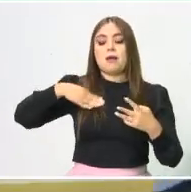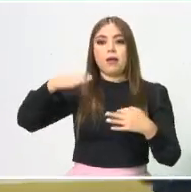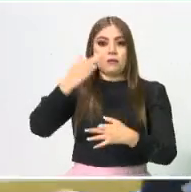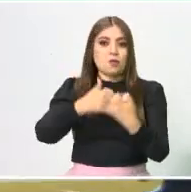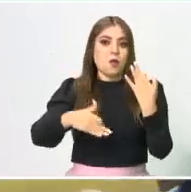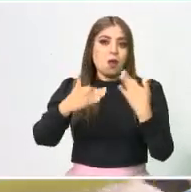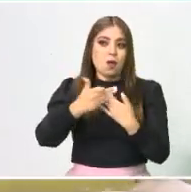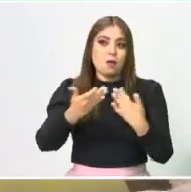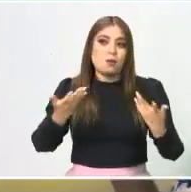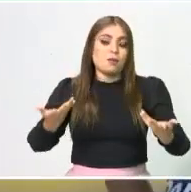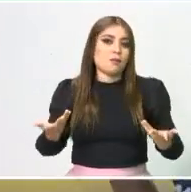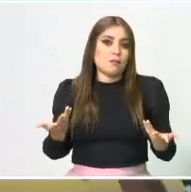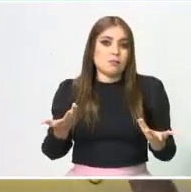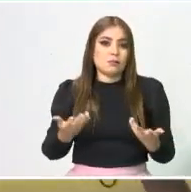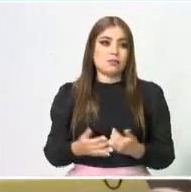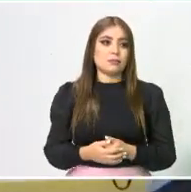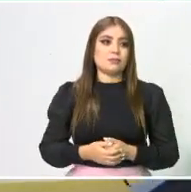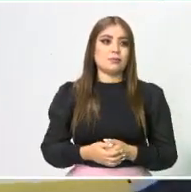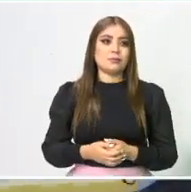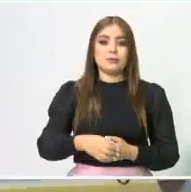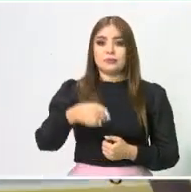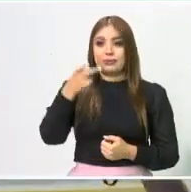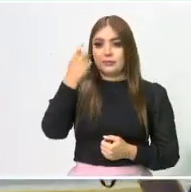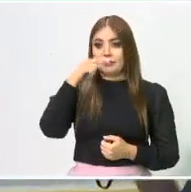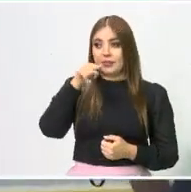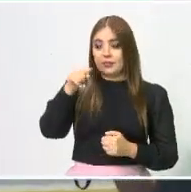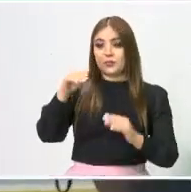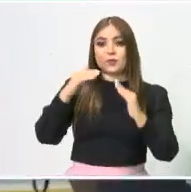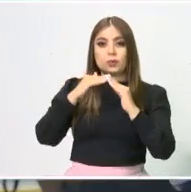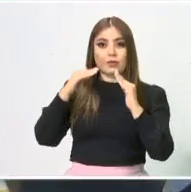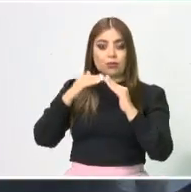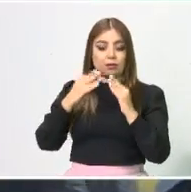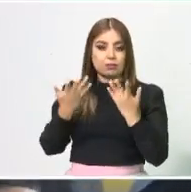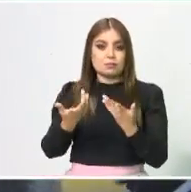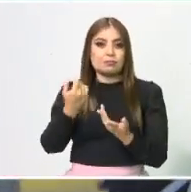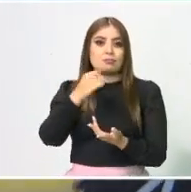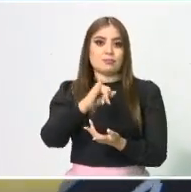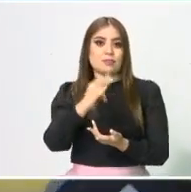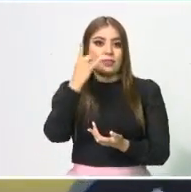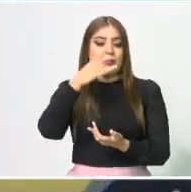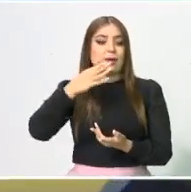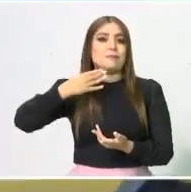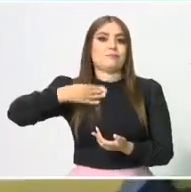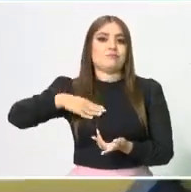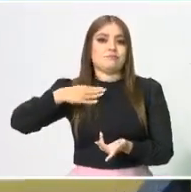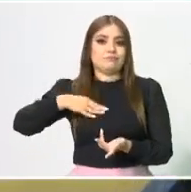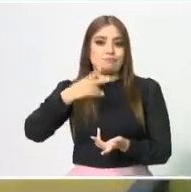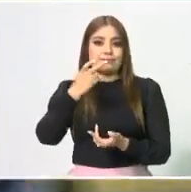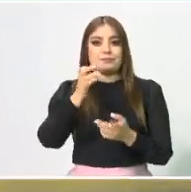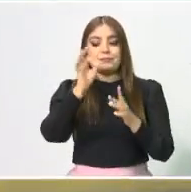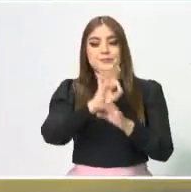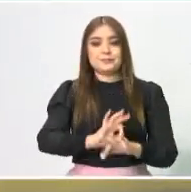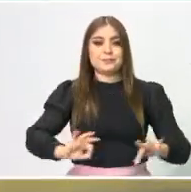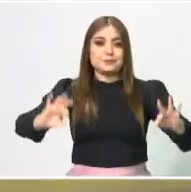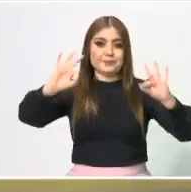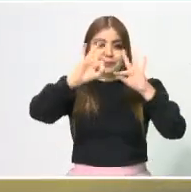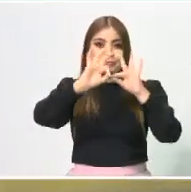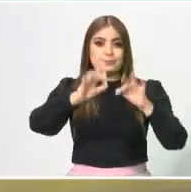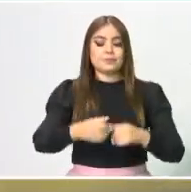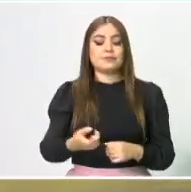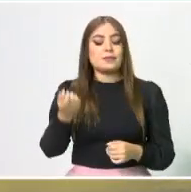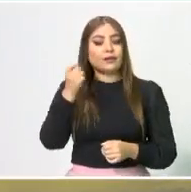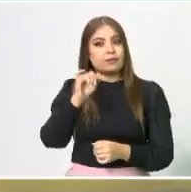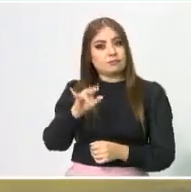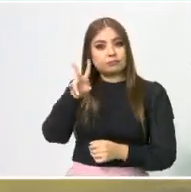hacer las labores básicas del hogar, no simplemente como bien dices, para el baño, pues es una de las principales prioridades. Sí, la verdad,